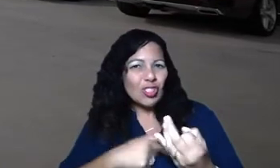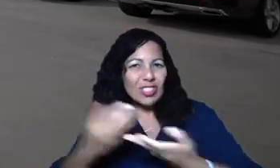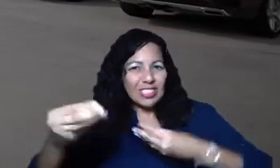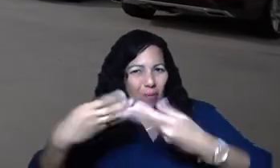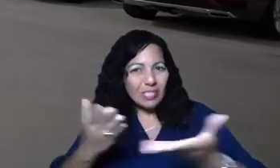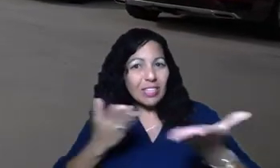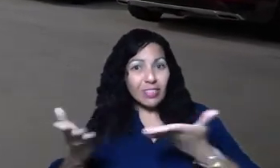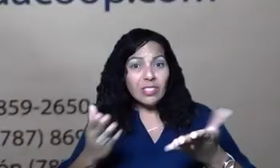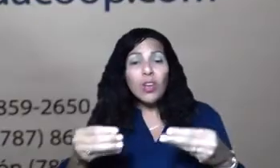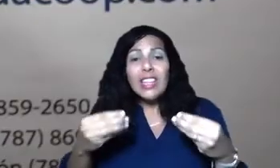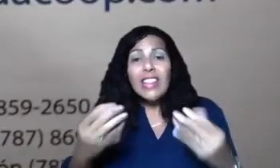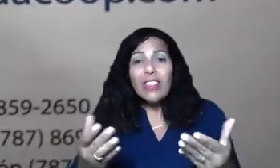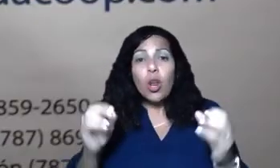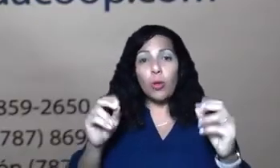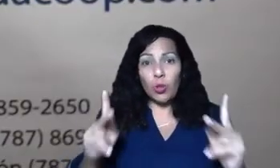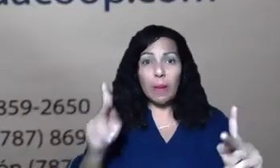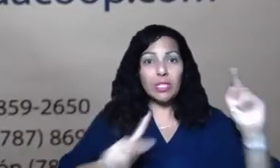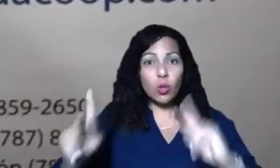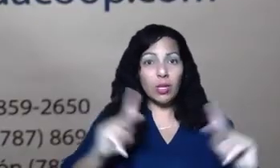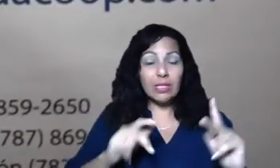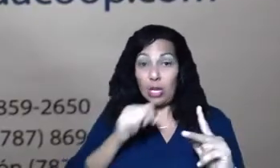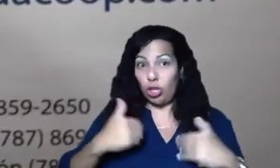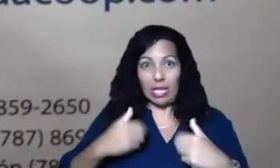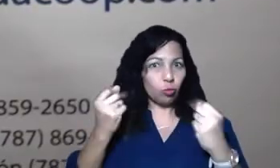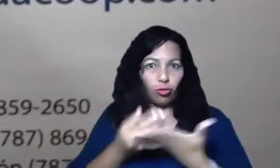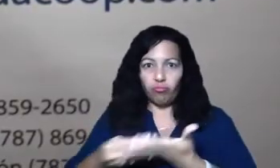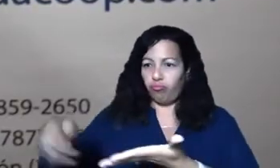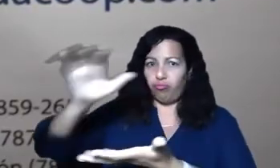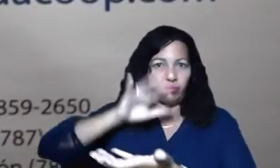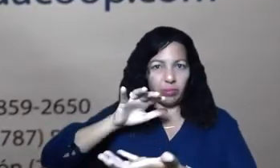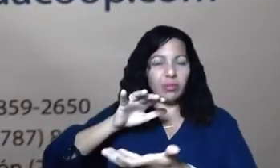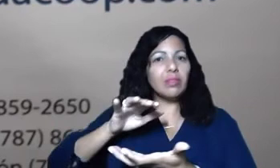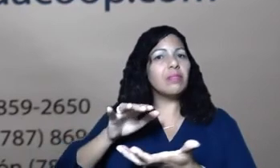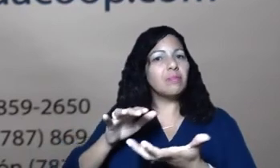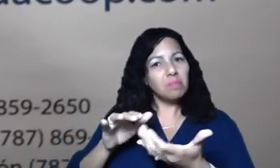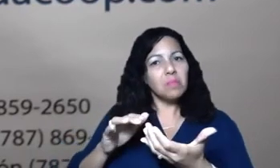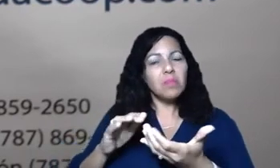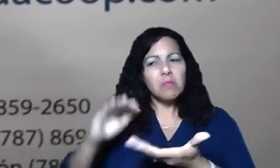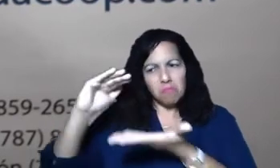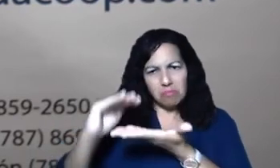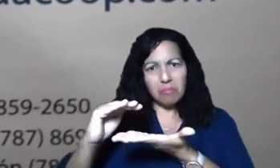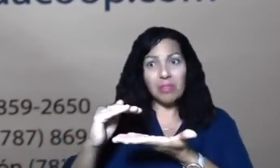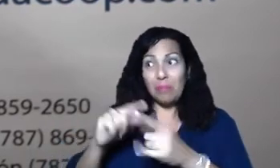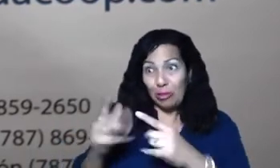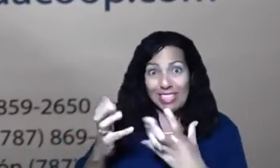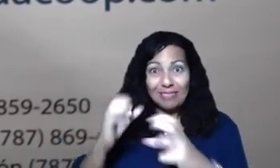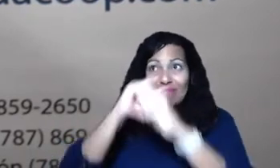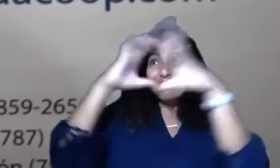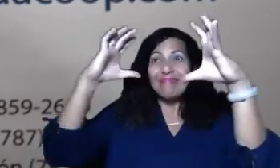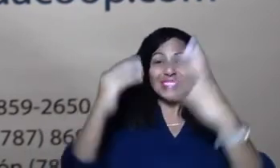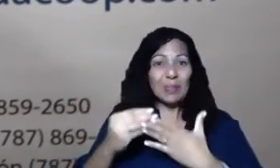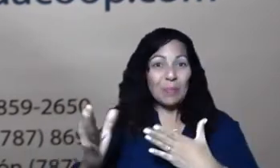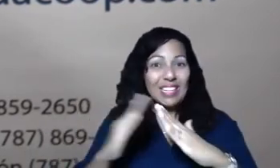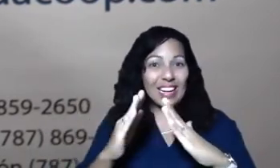oportunidad a personas de escasos recursos mayormente, que tengan la ilusión de tener